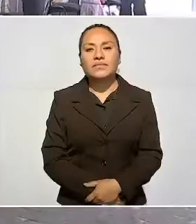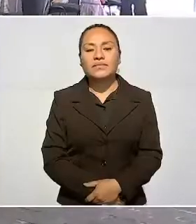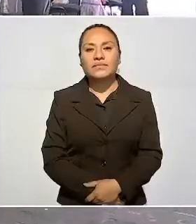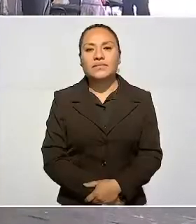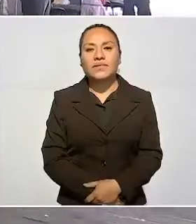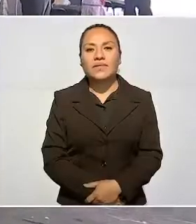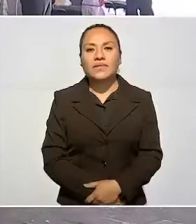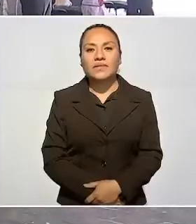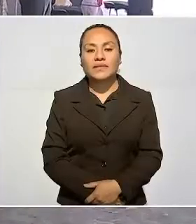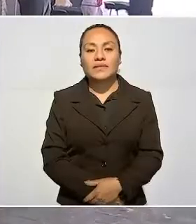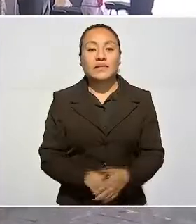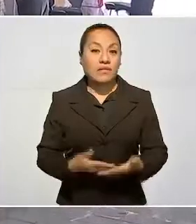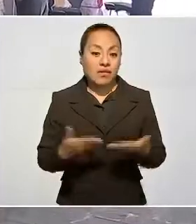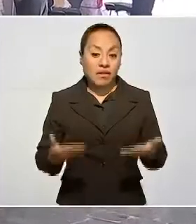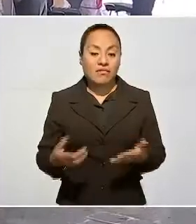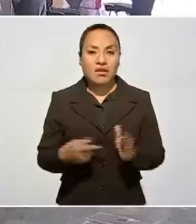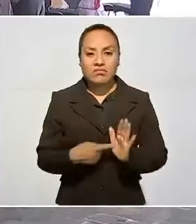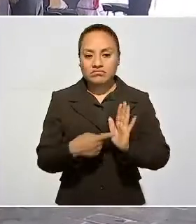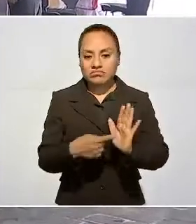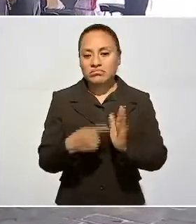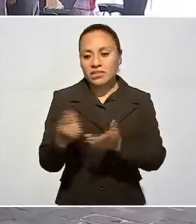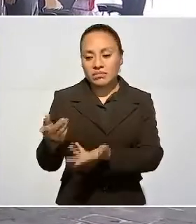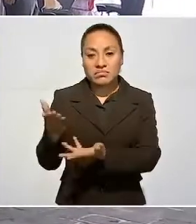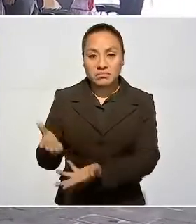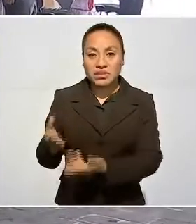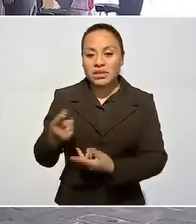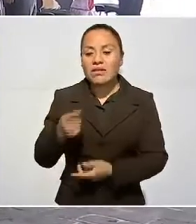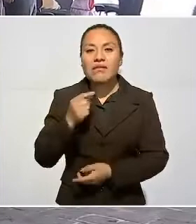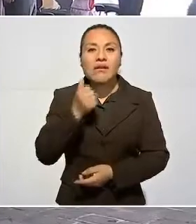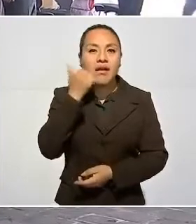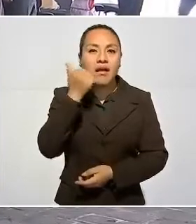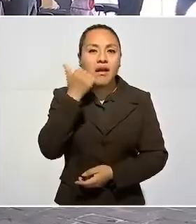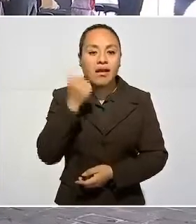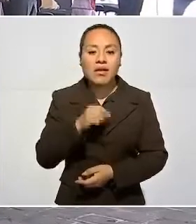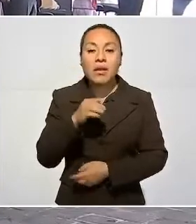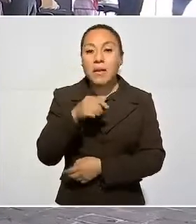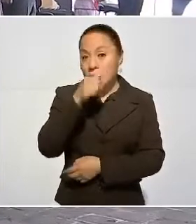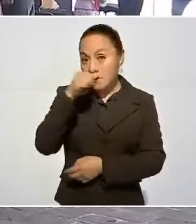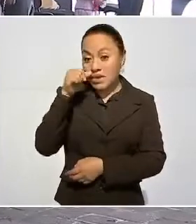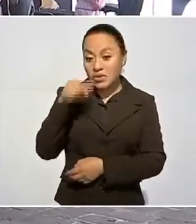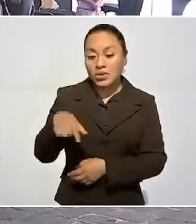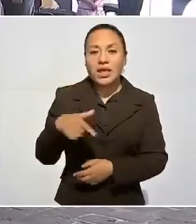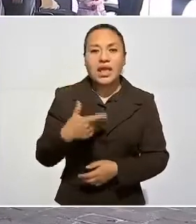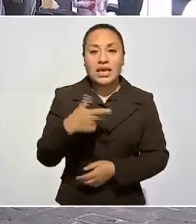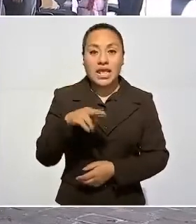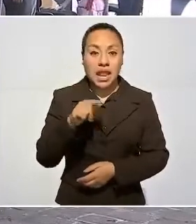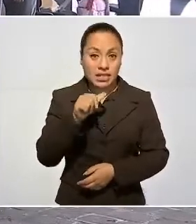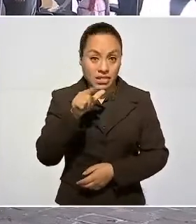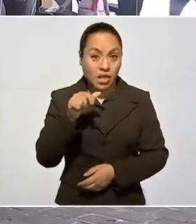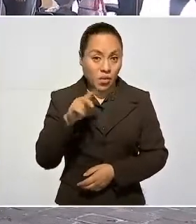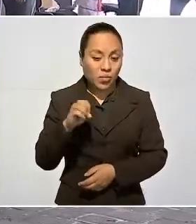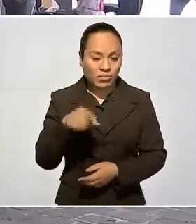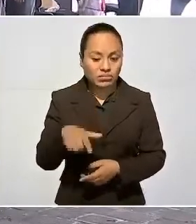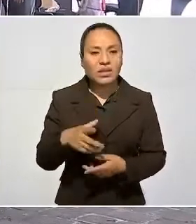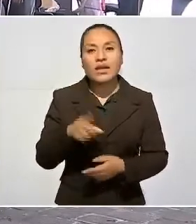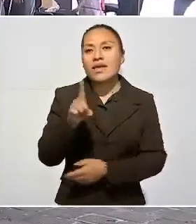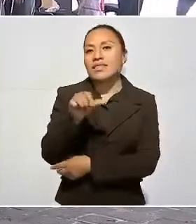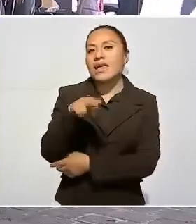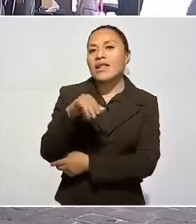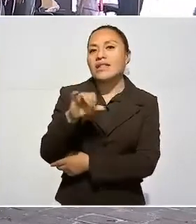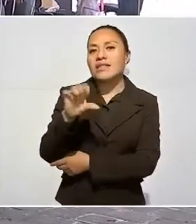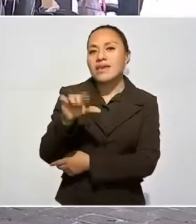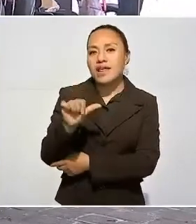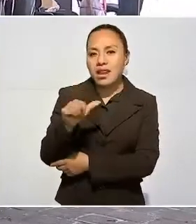Procedemos con la presentación de la alumna de la Escuela Primaria Benito Juárez del municipio de Guelatao de Juárez, Daniela